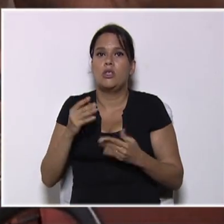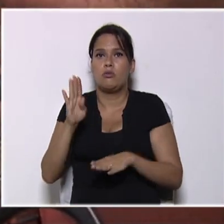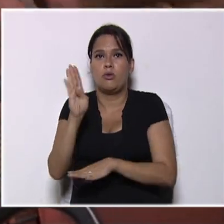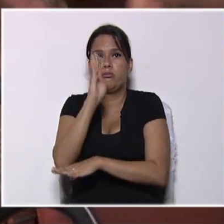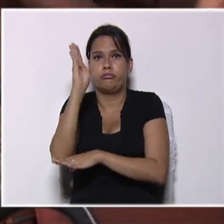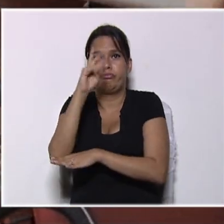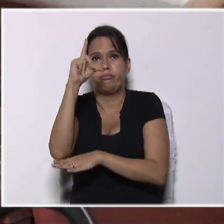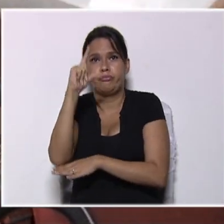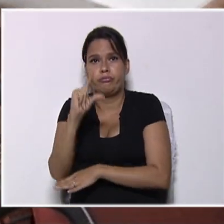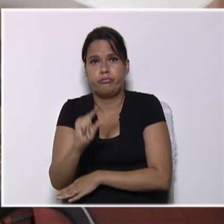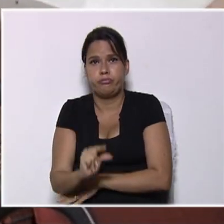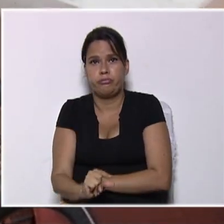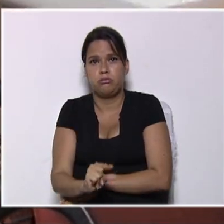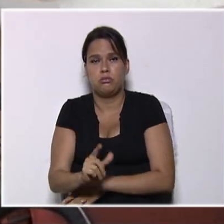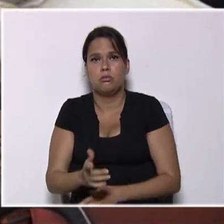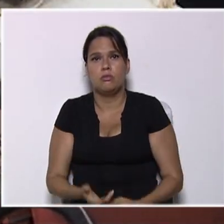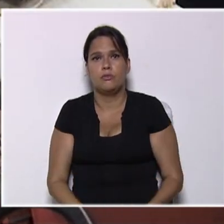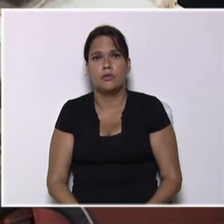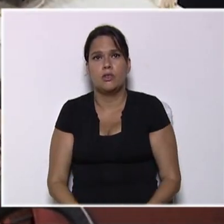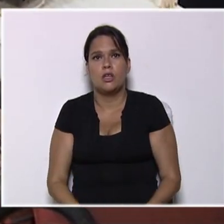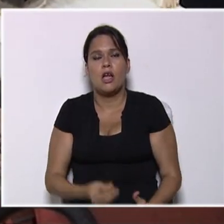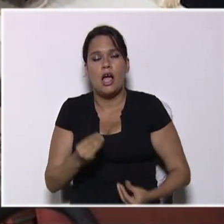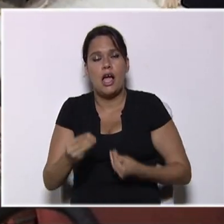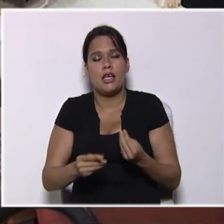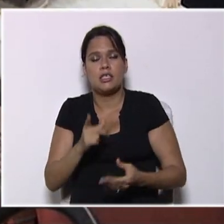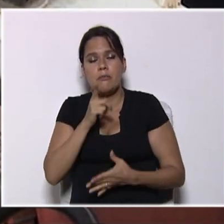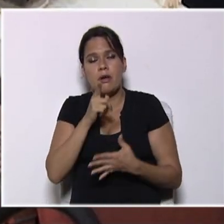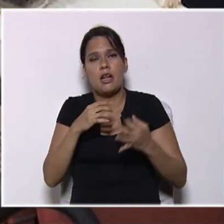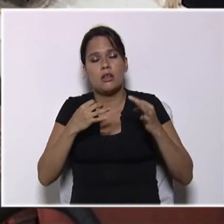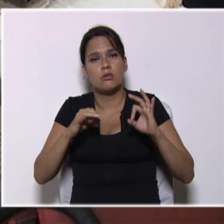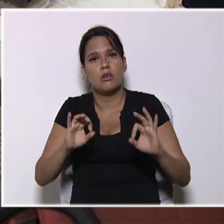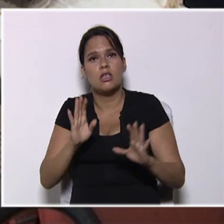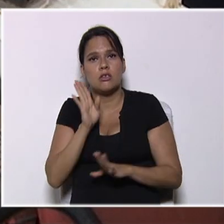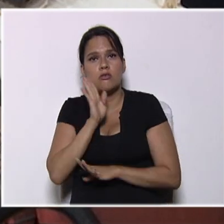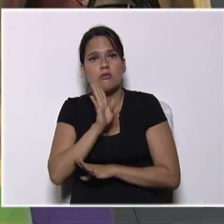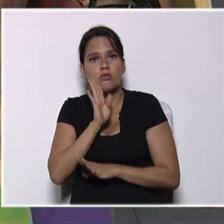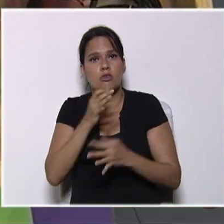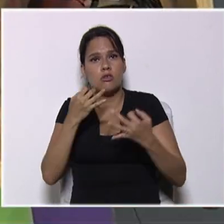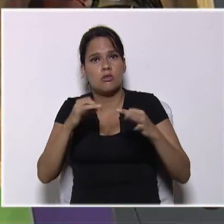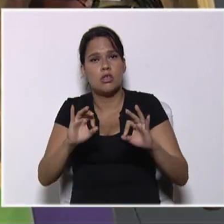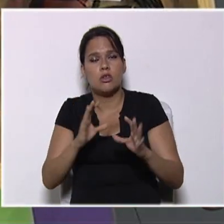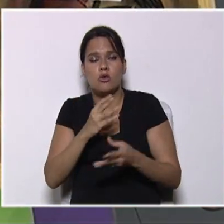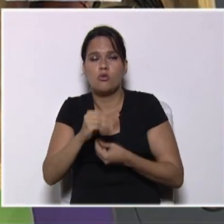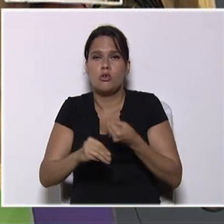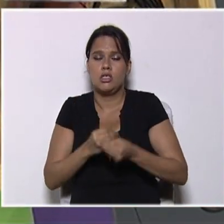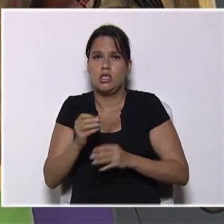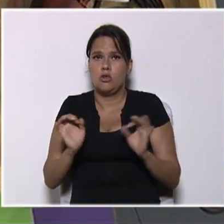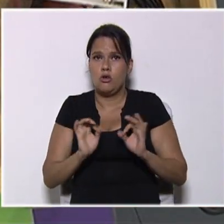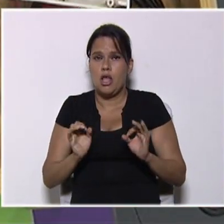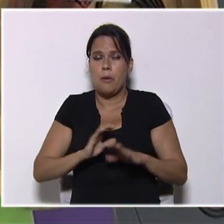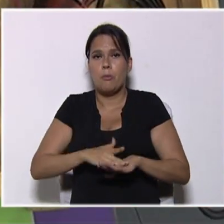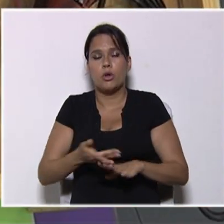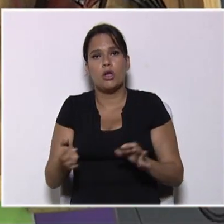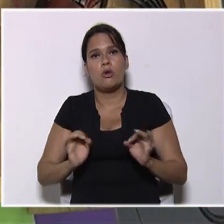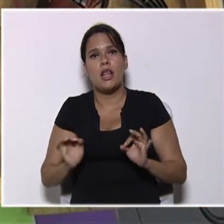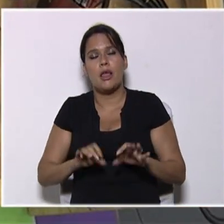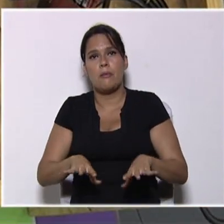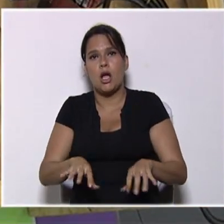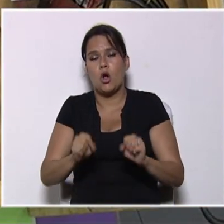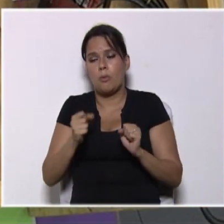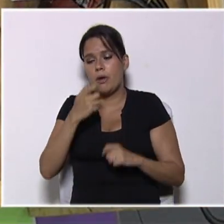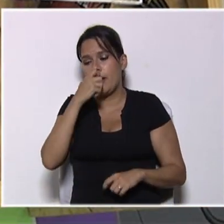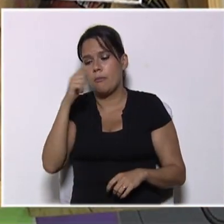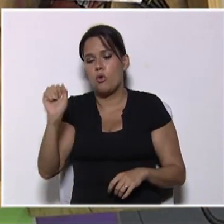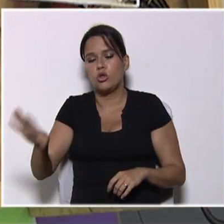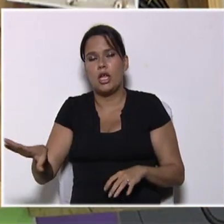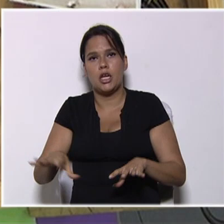se daña, que tarda en biodegradarse, afecta al planeta, lo contamino y no estoy haciendo nada. Porque no se trata nada más de comprar, tirar y